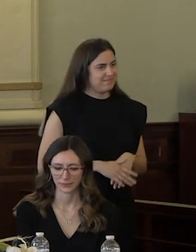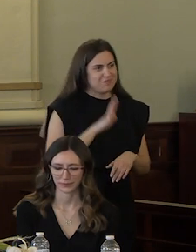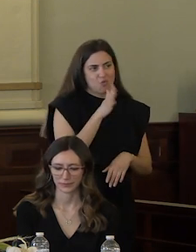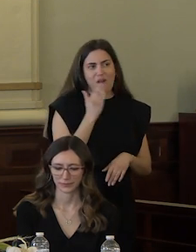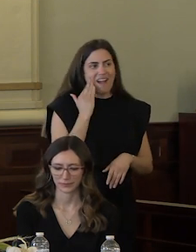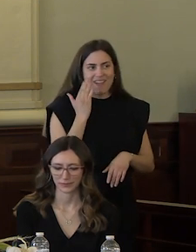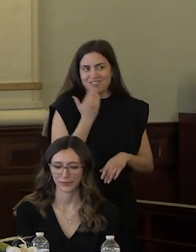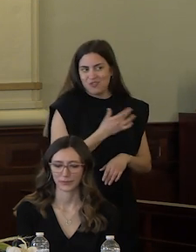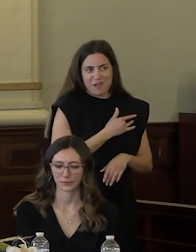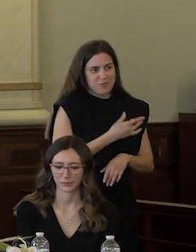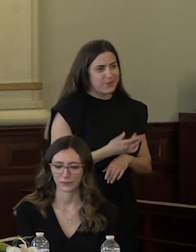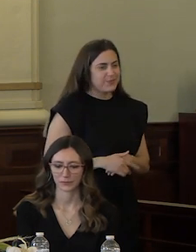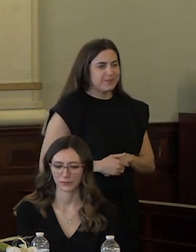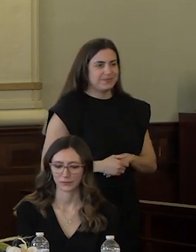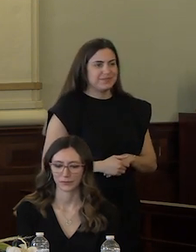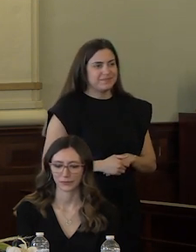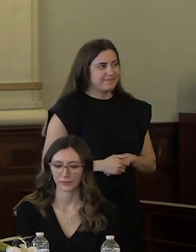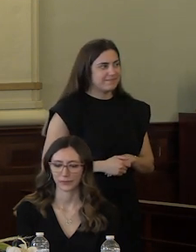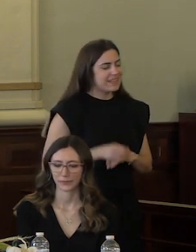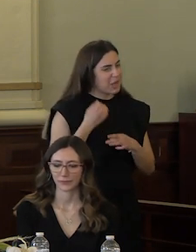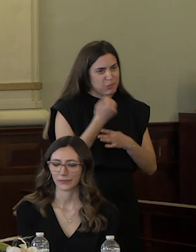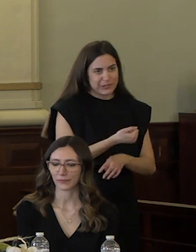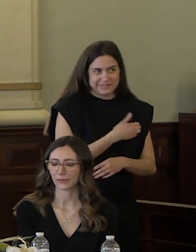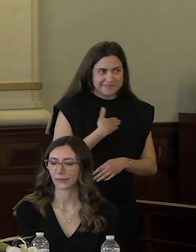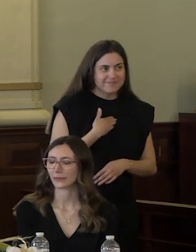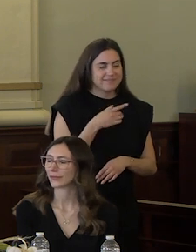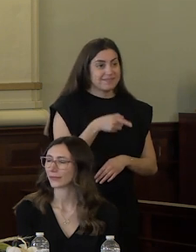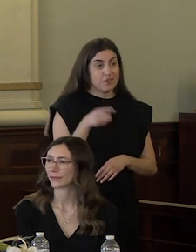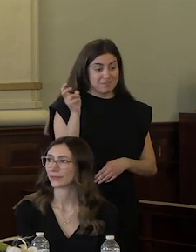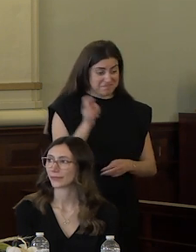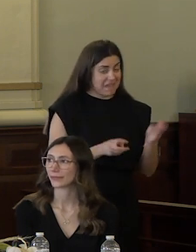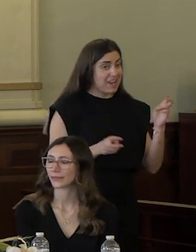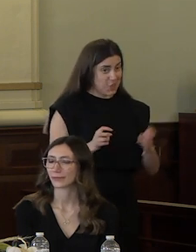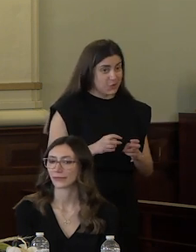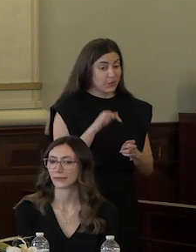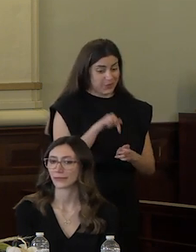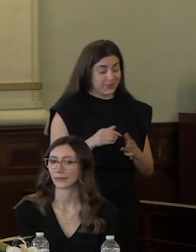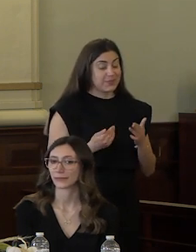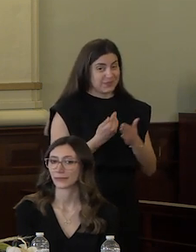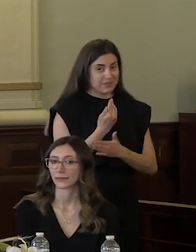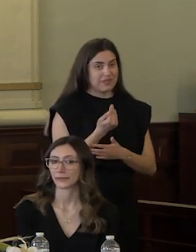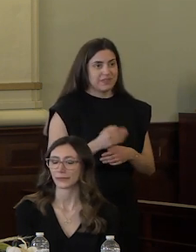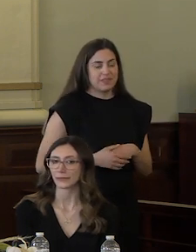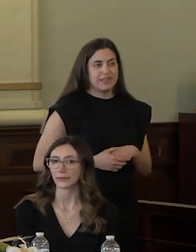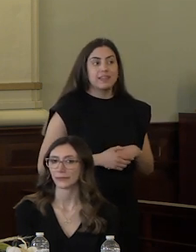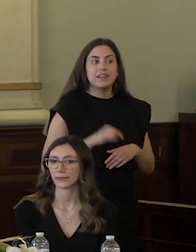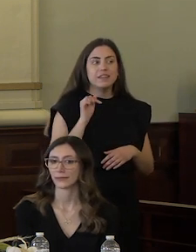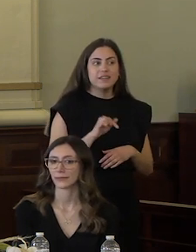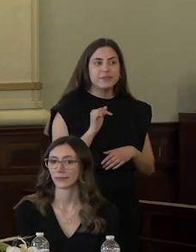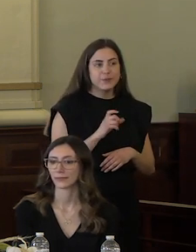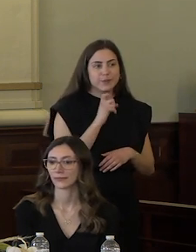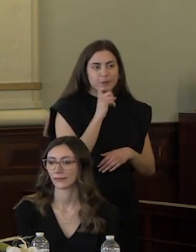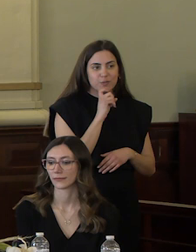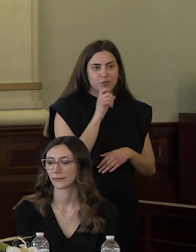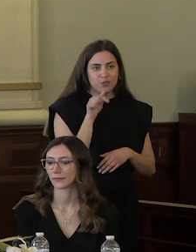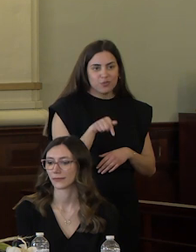¿no? Hacia los tuyos. Y aquí los tienes, hoy los tienes aquí. Y eso es gracias a que